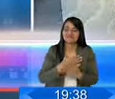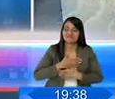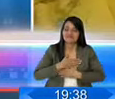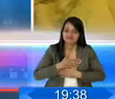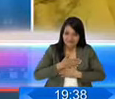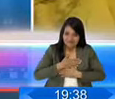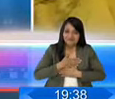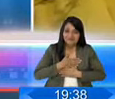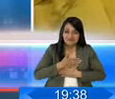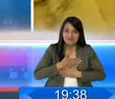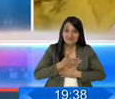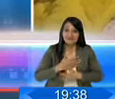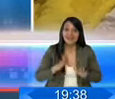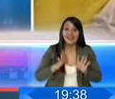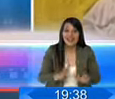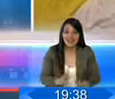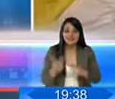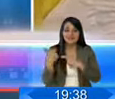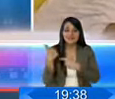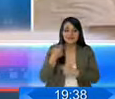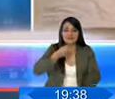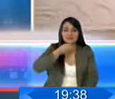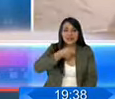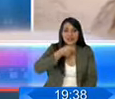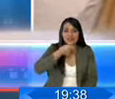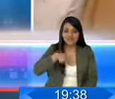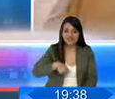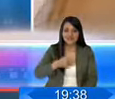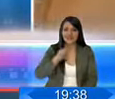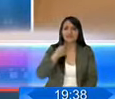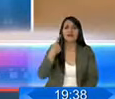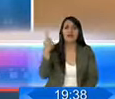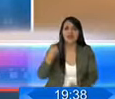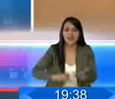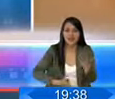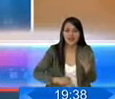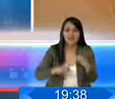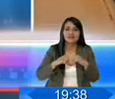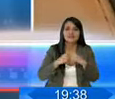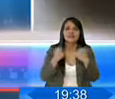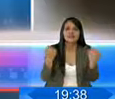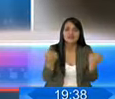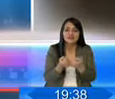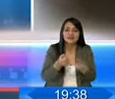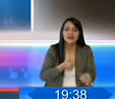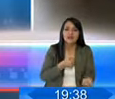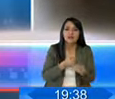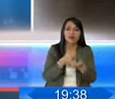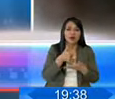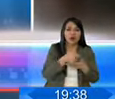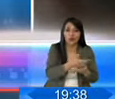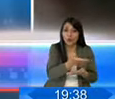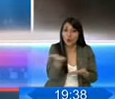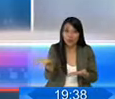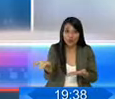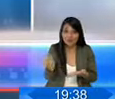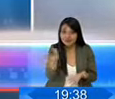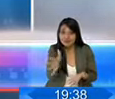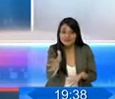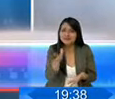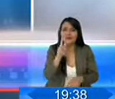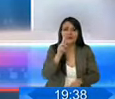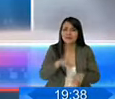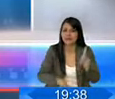porque esa es la labor del periodista, de los comunicadores, de ese trabajo, ayudar a la sociedad. Sin ustedes no podríamos hacer esto,